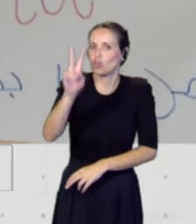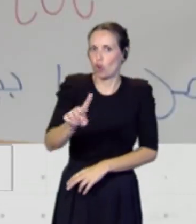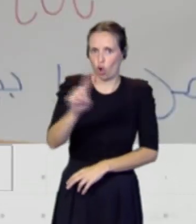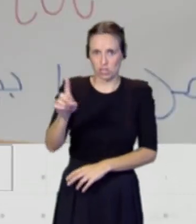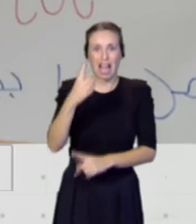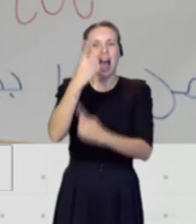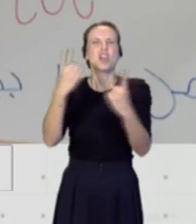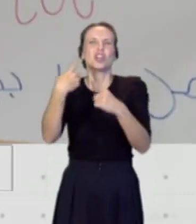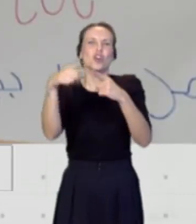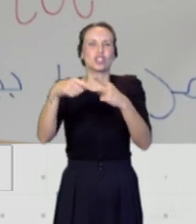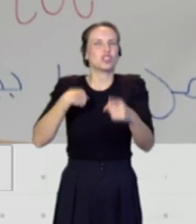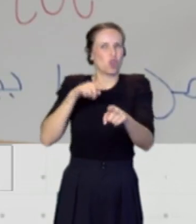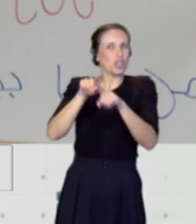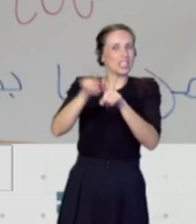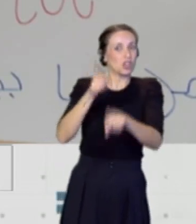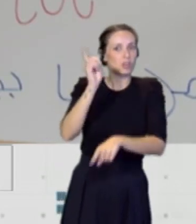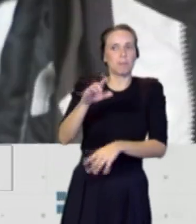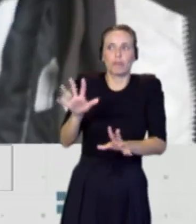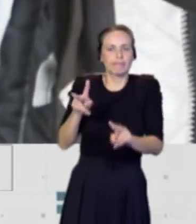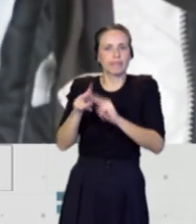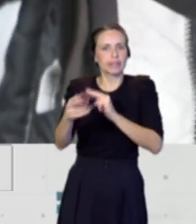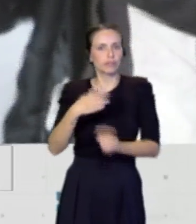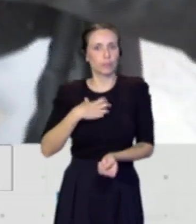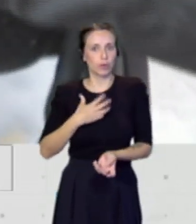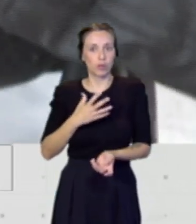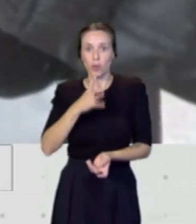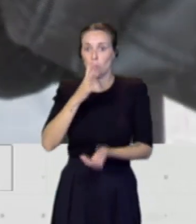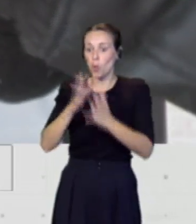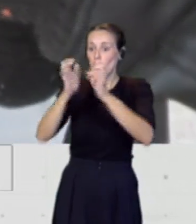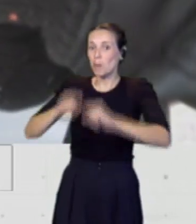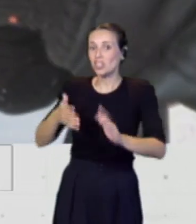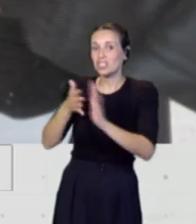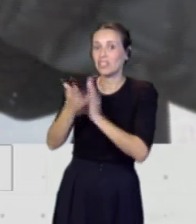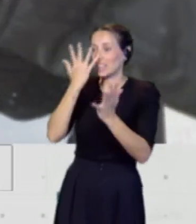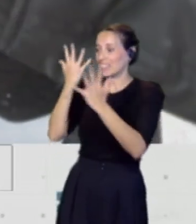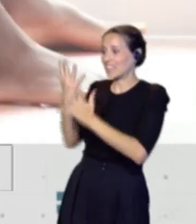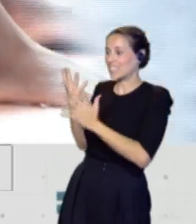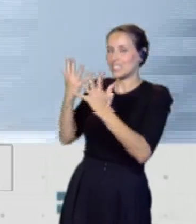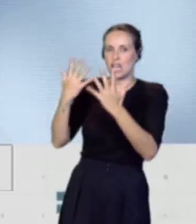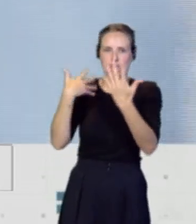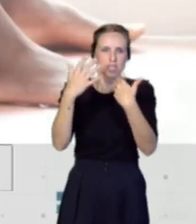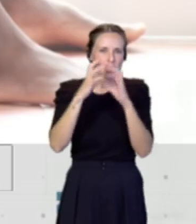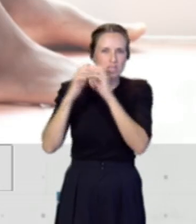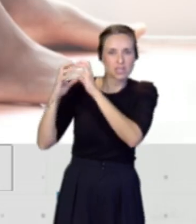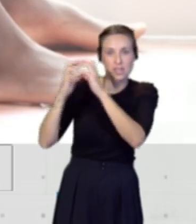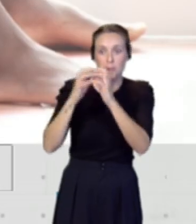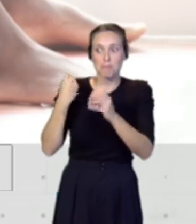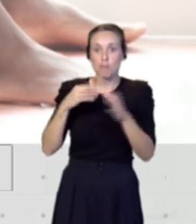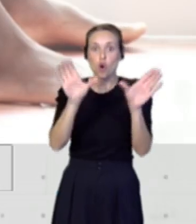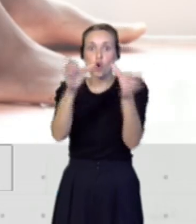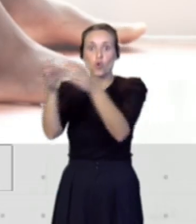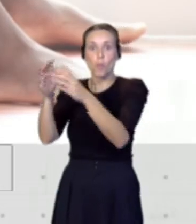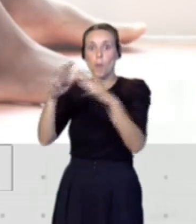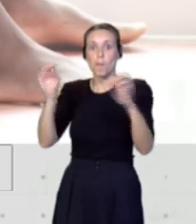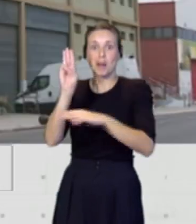sus aspectos, pero es inevitable, porque el pacto es el resultado de 10 años de negociaciones muy arduas entre 8 grupos parlamentarios en los que nadie